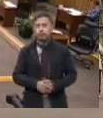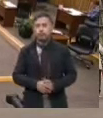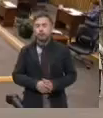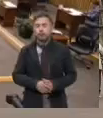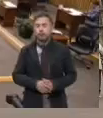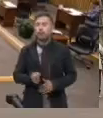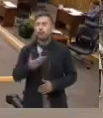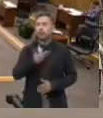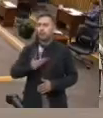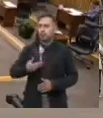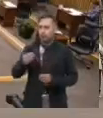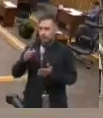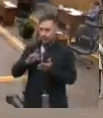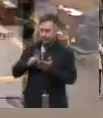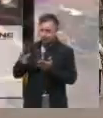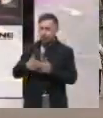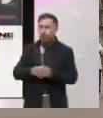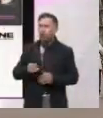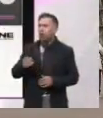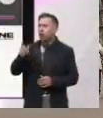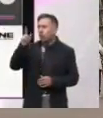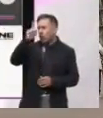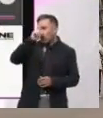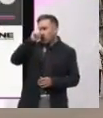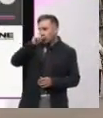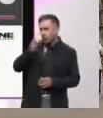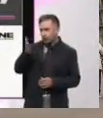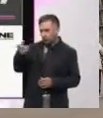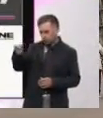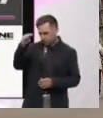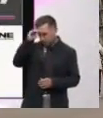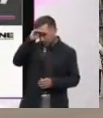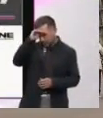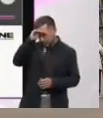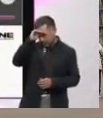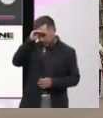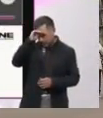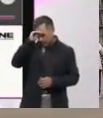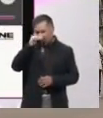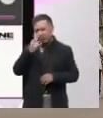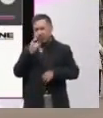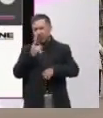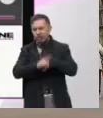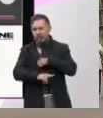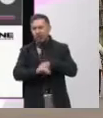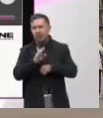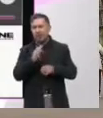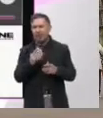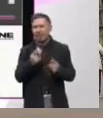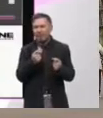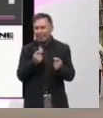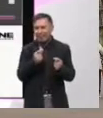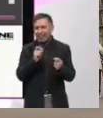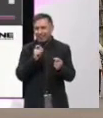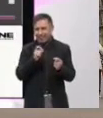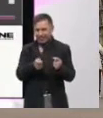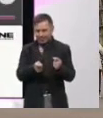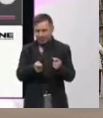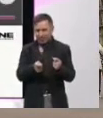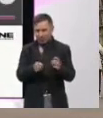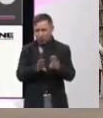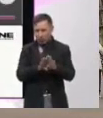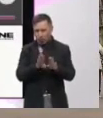Muchas gracias, presidente. Consejero, ¿usted cree que la falta tiene que ser correlacionada indudablemente con el tamaño de la